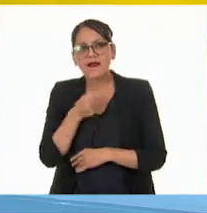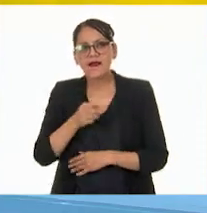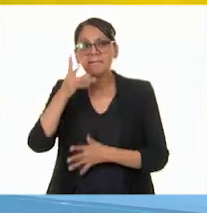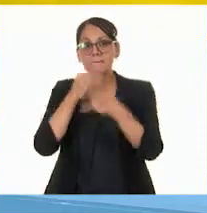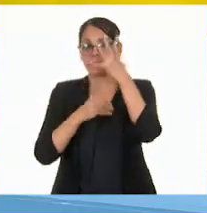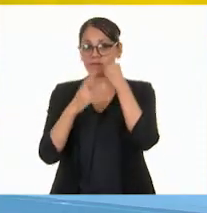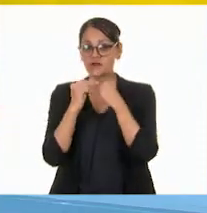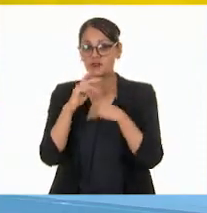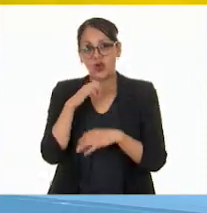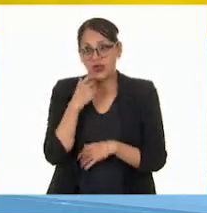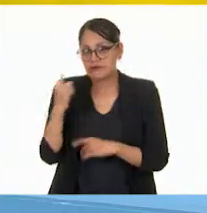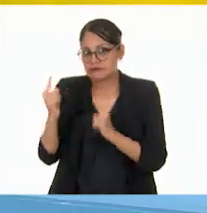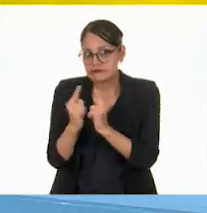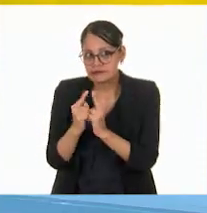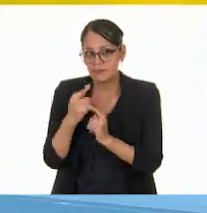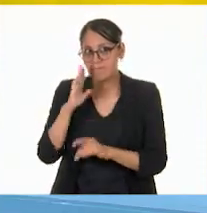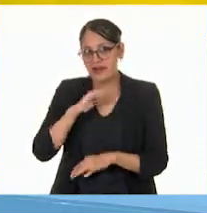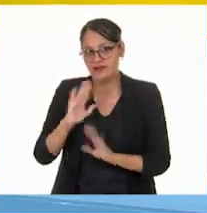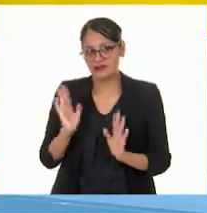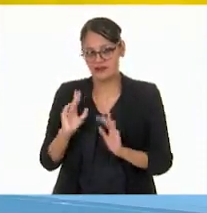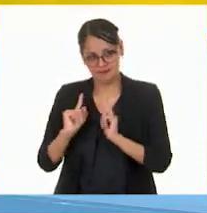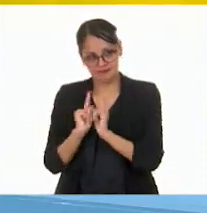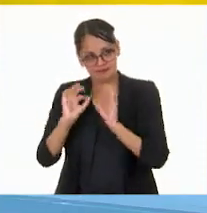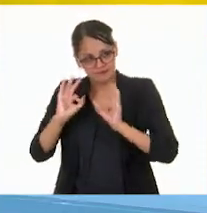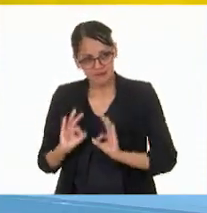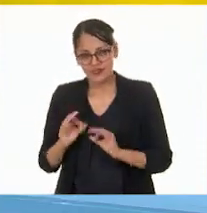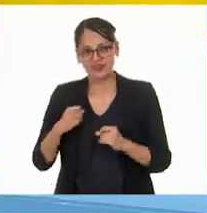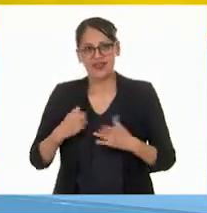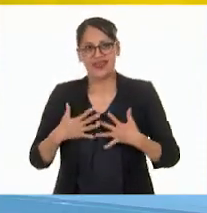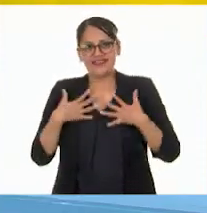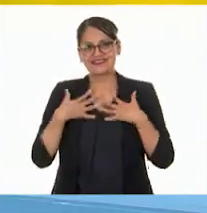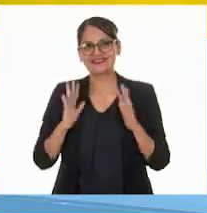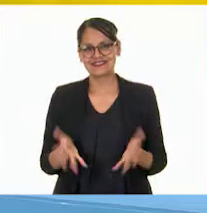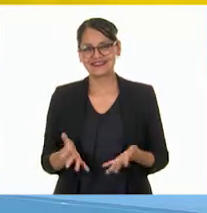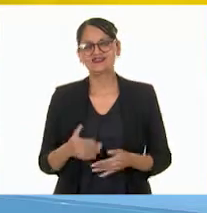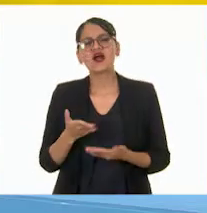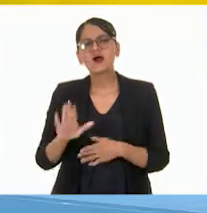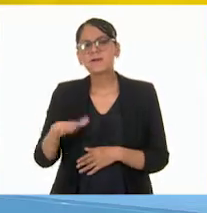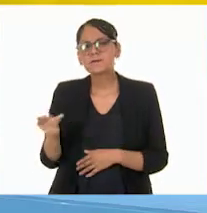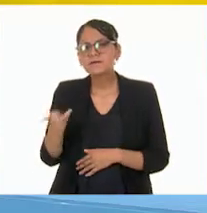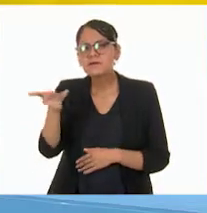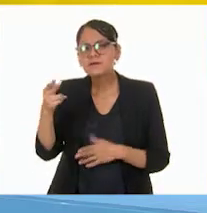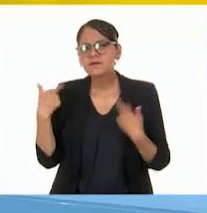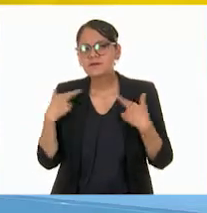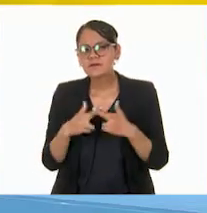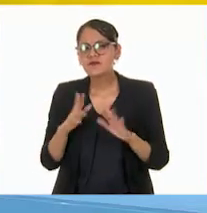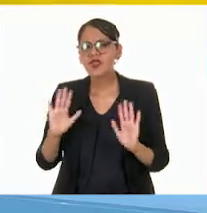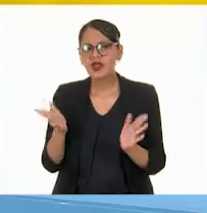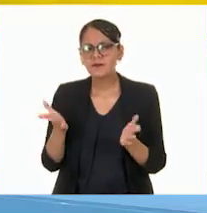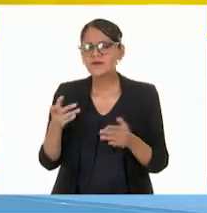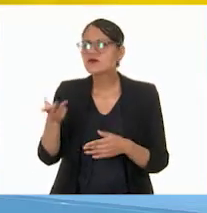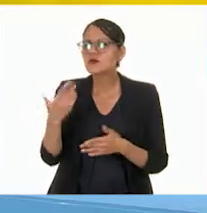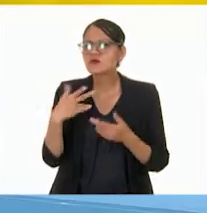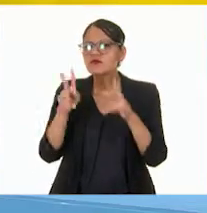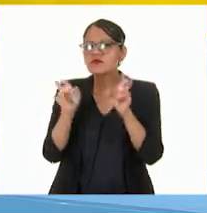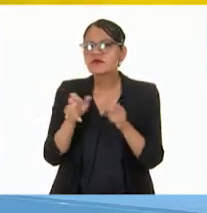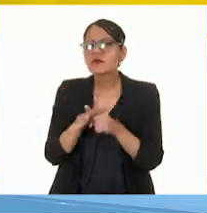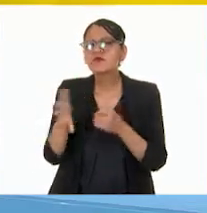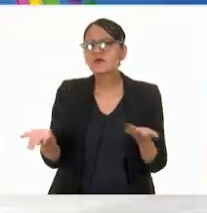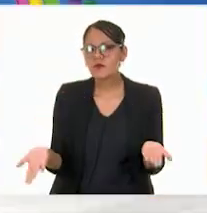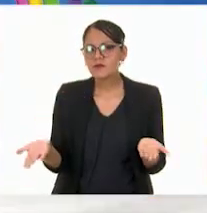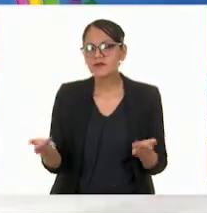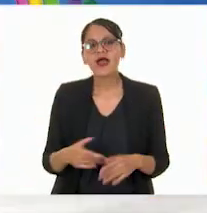quedar mal con ella. Ay, ya hasta me emocioné. Oye, maestra, pero no nos has dicho cuál será el tema que vamos a